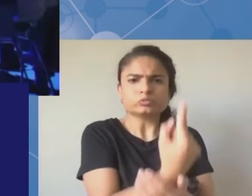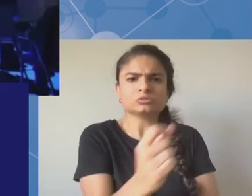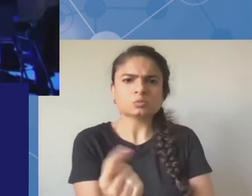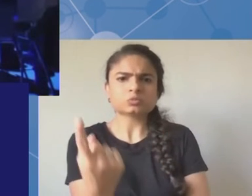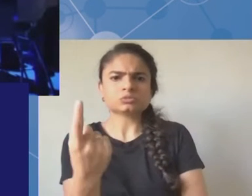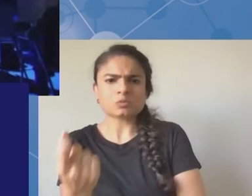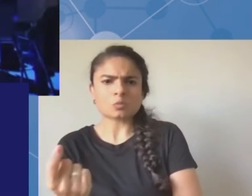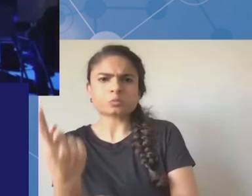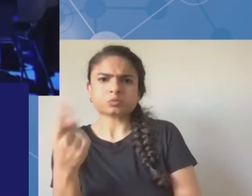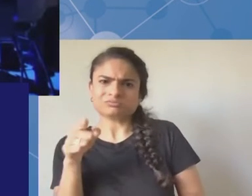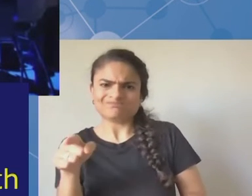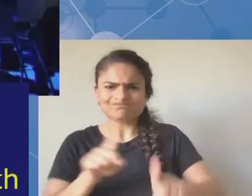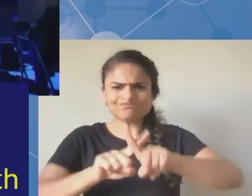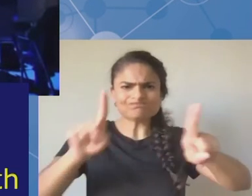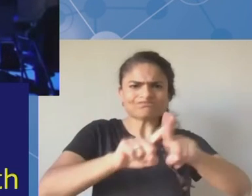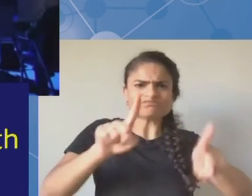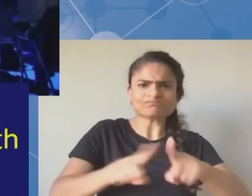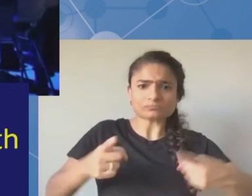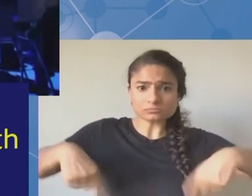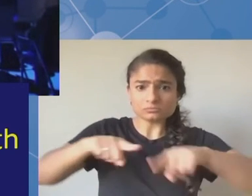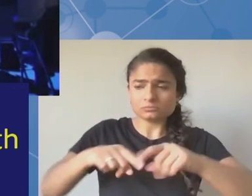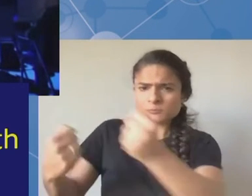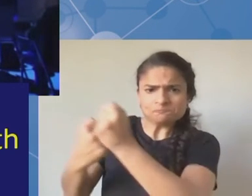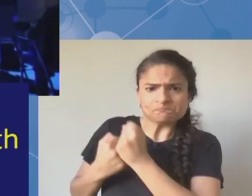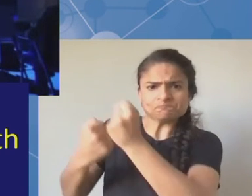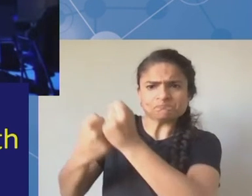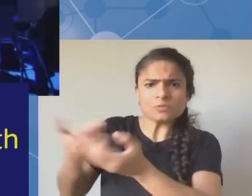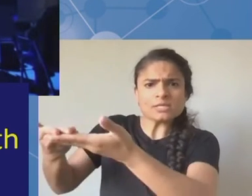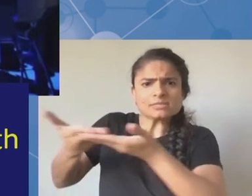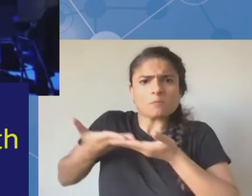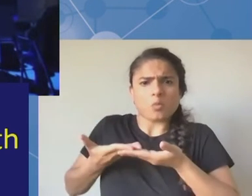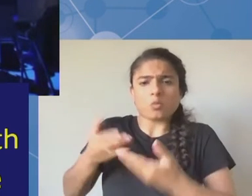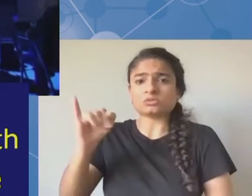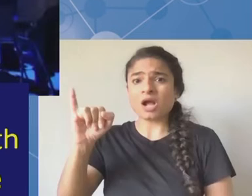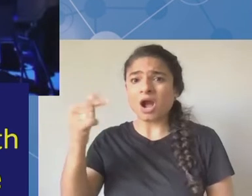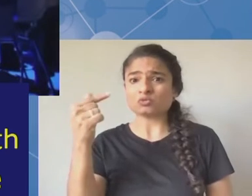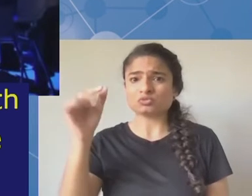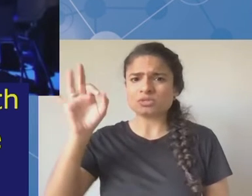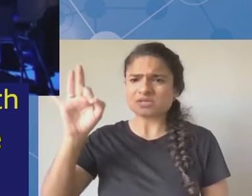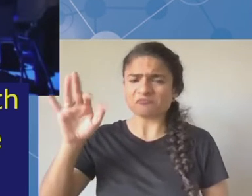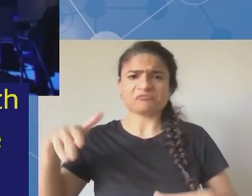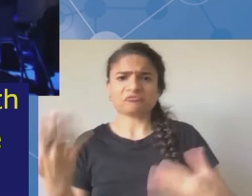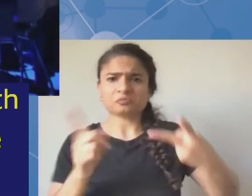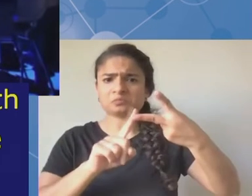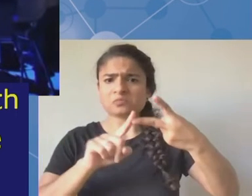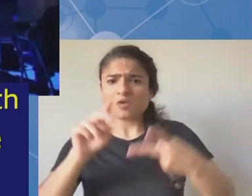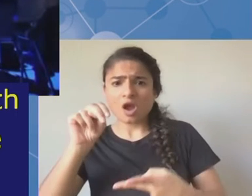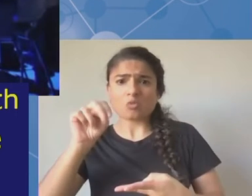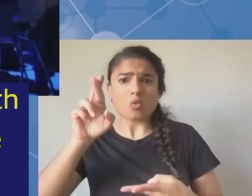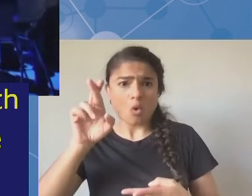vivas, porque la pandemia probablemente seguirá todavía frustrando nuestros